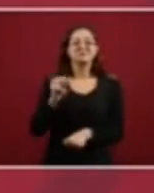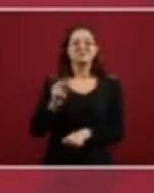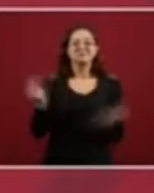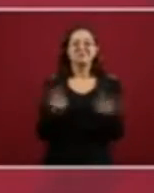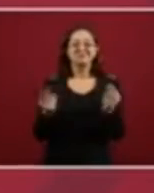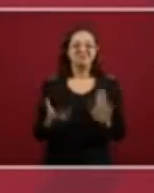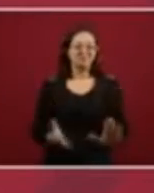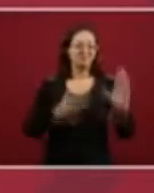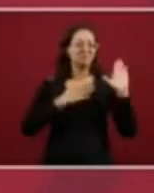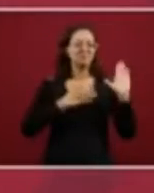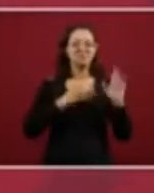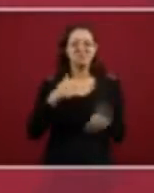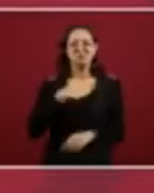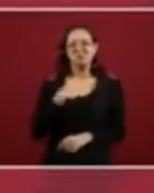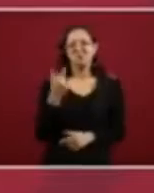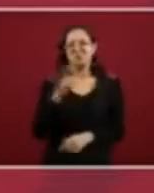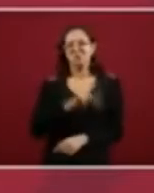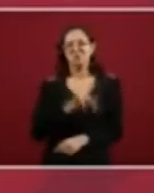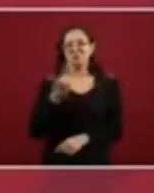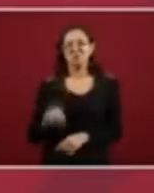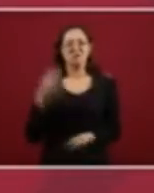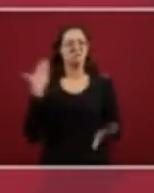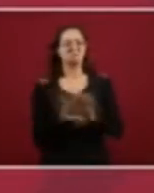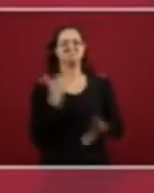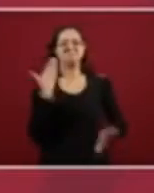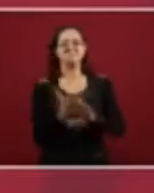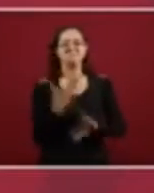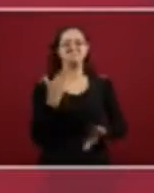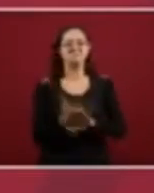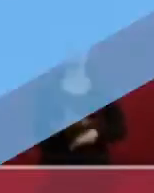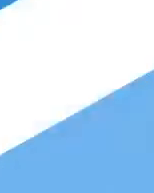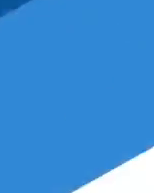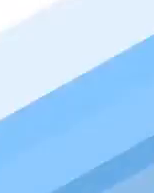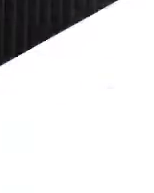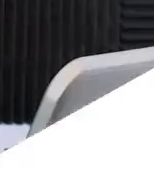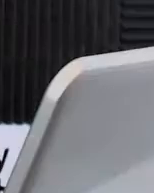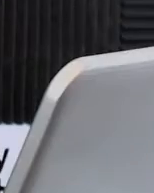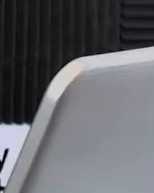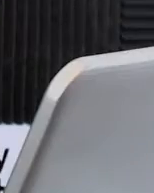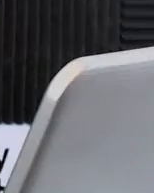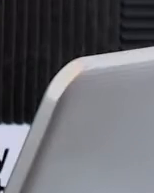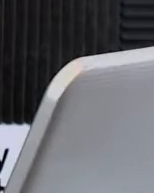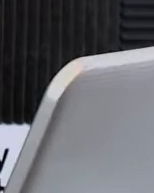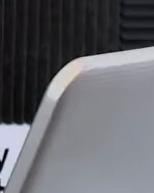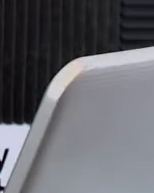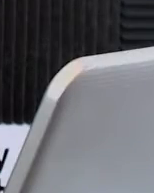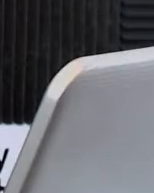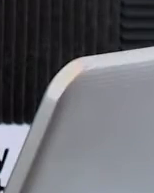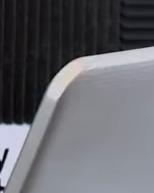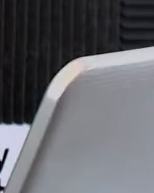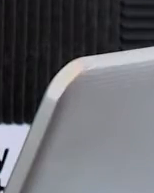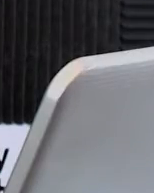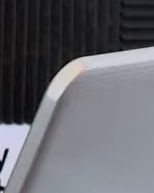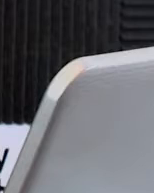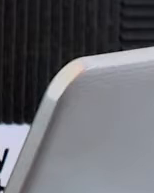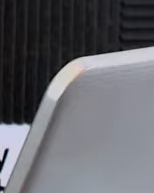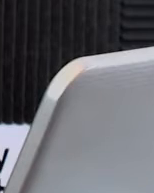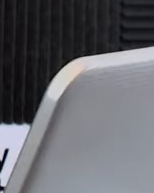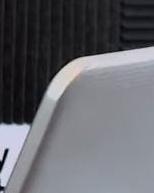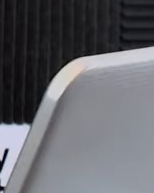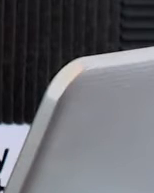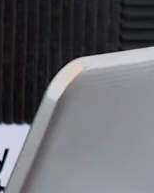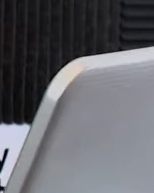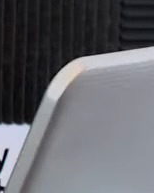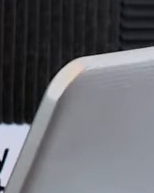porque sencillamente actúo con respeto a todos. Bueno, no había escuchado